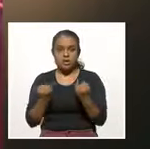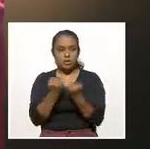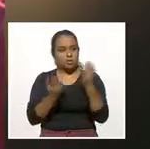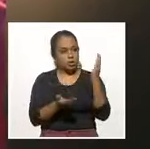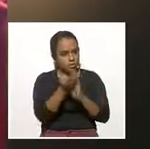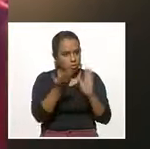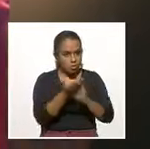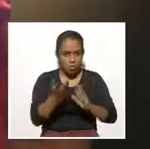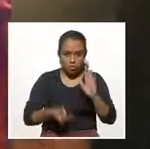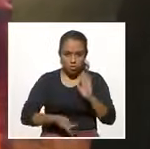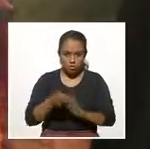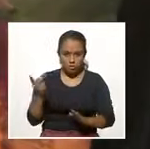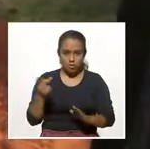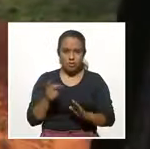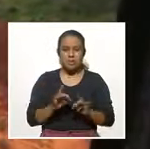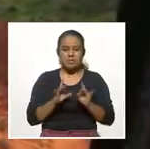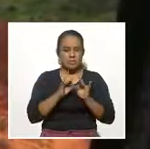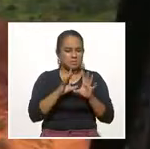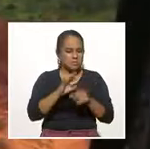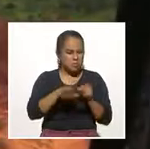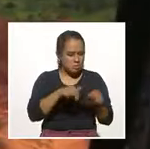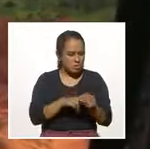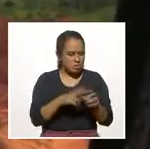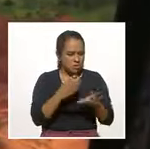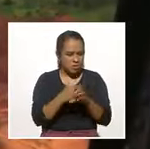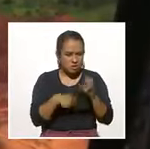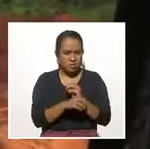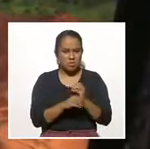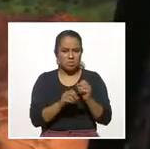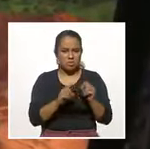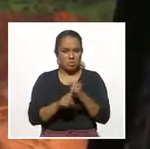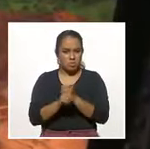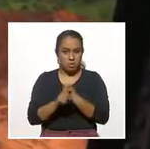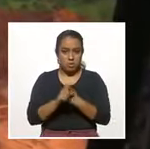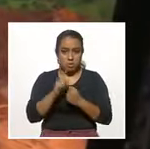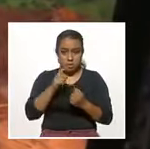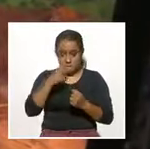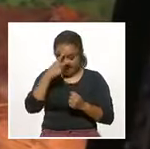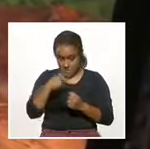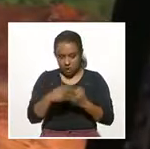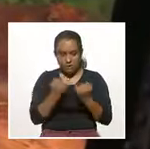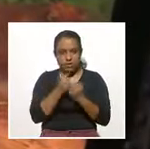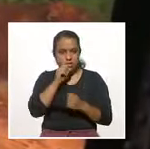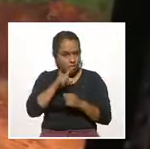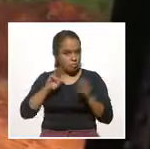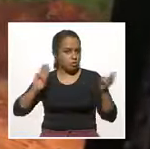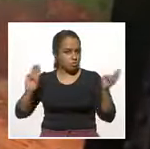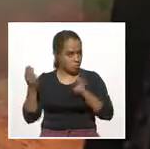reconstrucción en desastres y crisis en México y a nivel mundial.